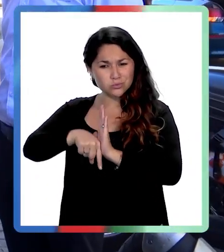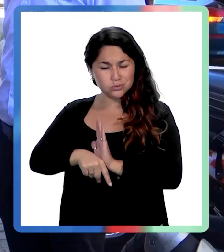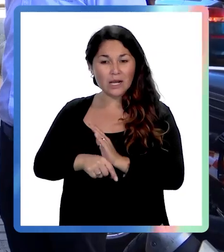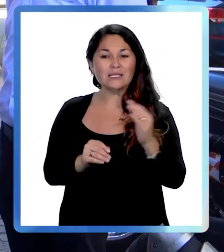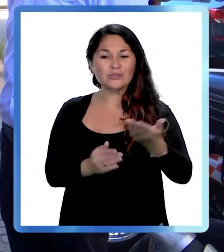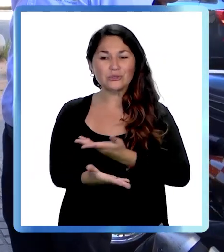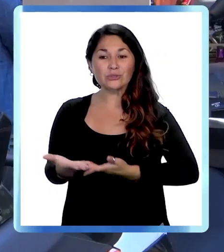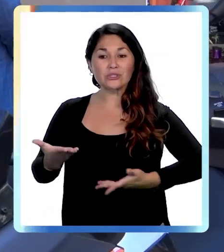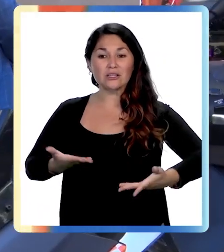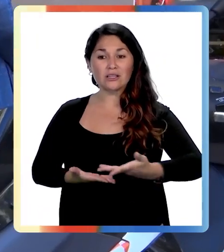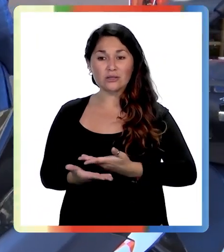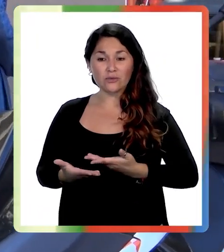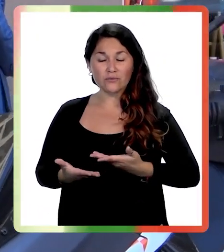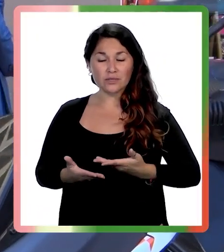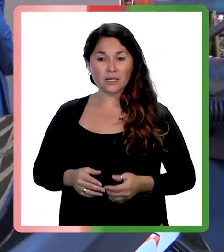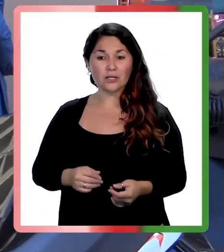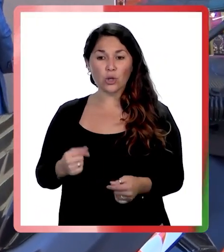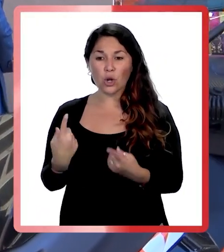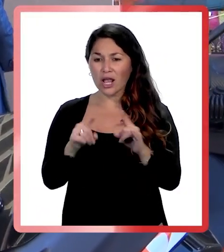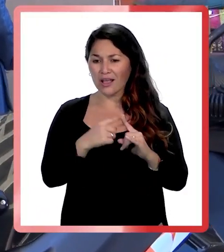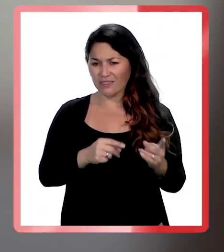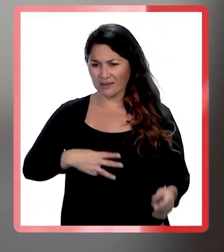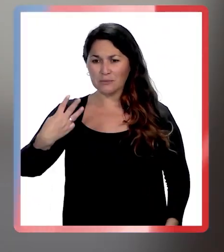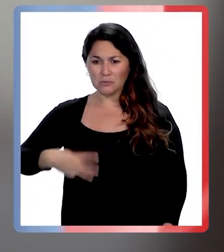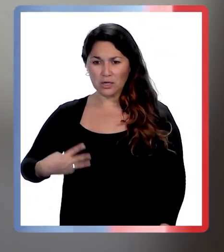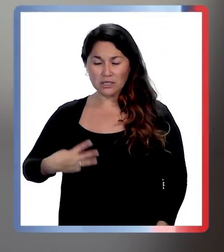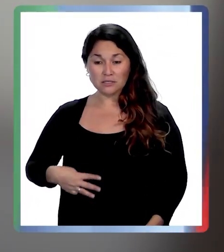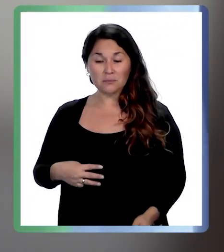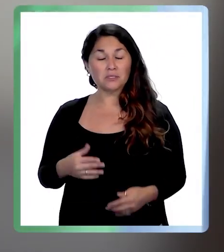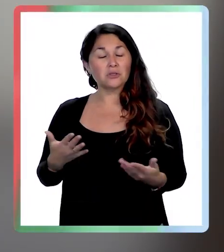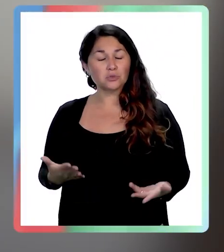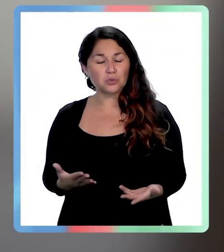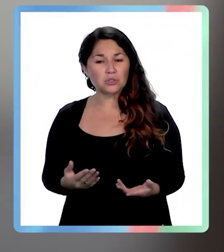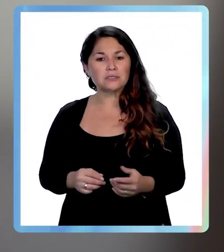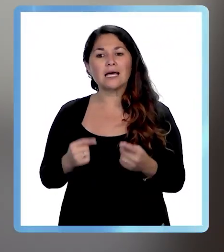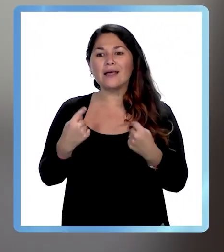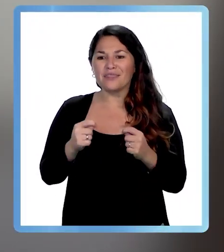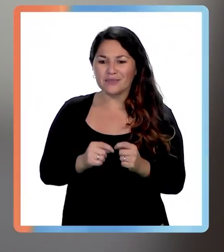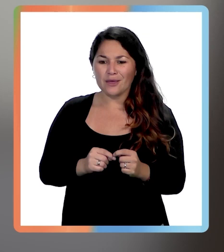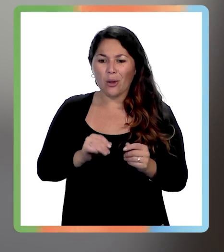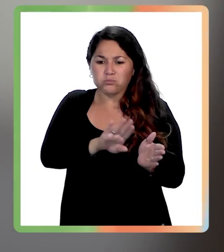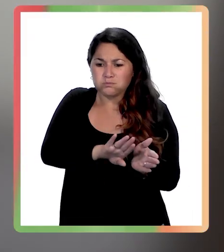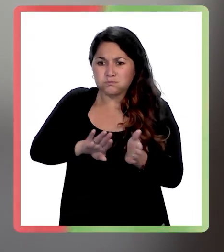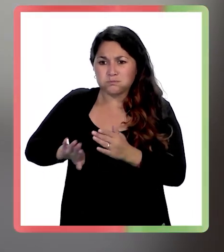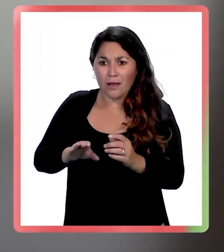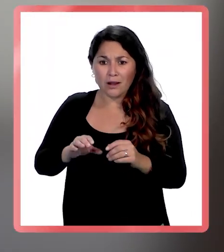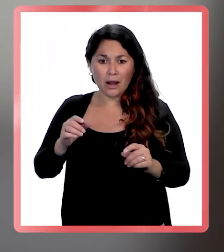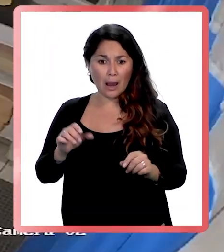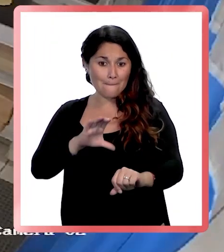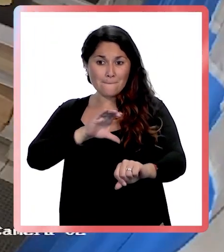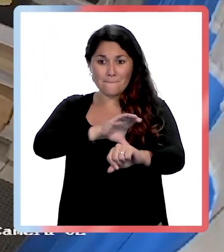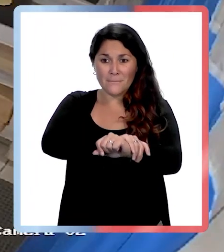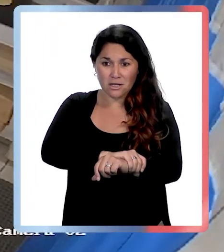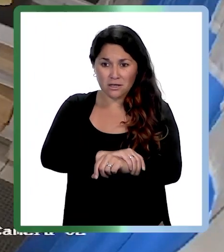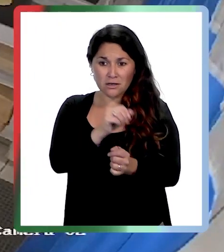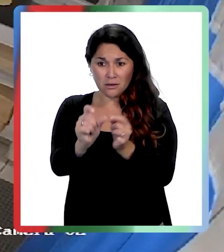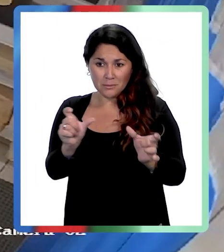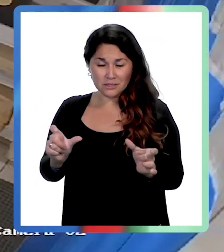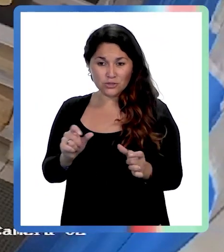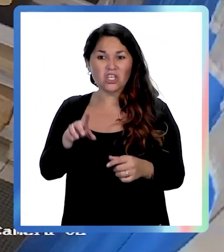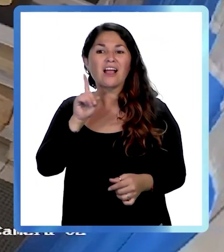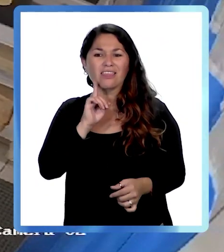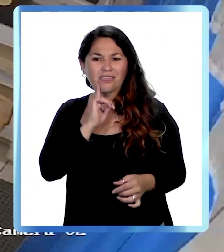una colaboración activa con los municipios, con el objetivo de sacar de circulación a personas con orden de detención vigente,